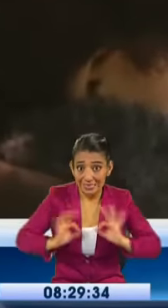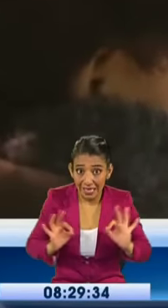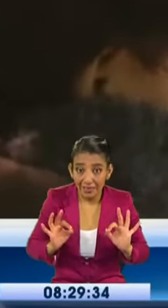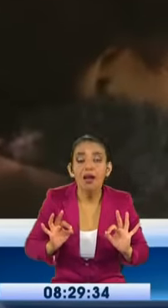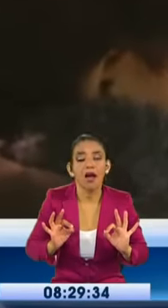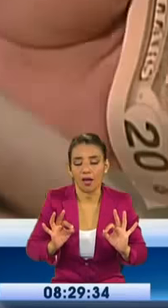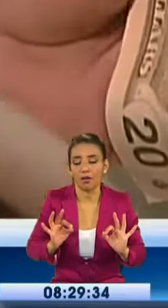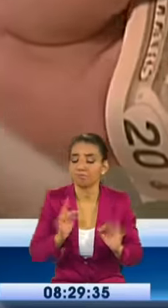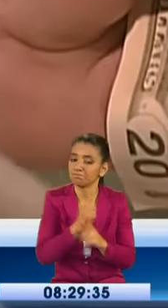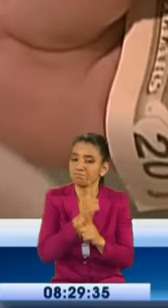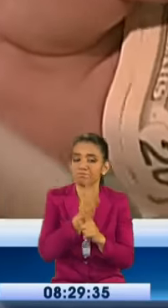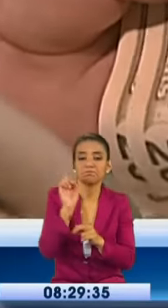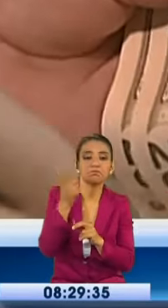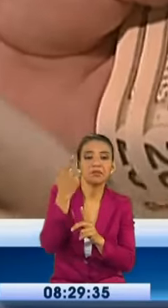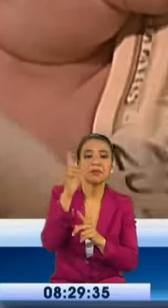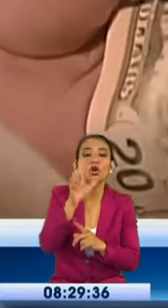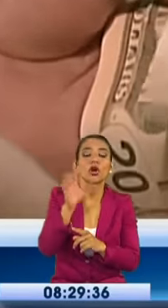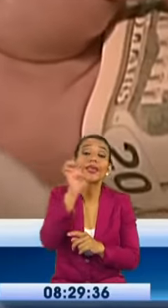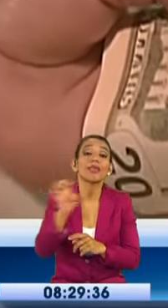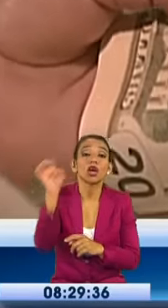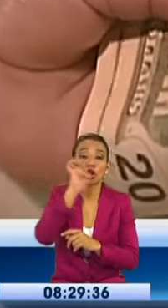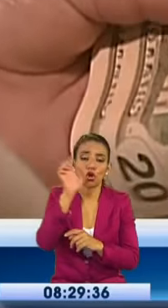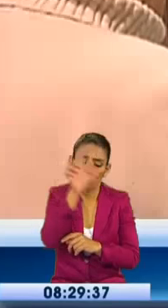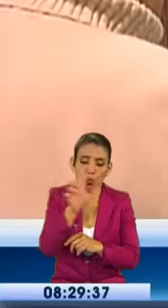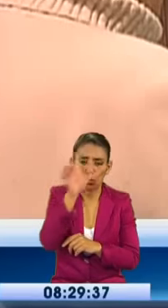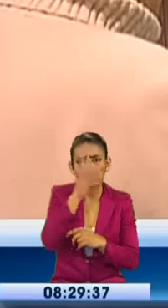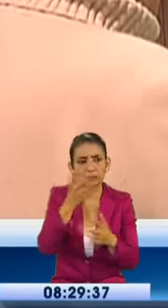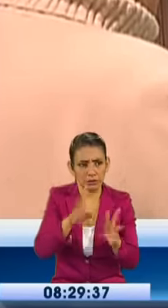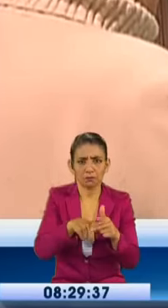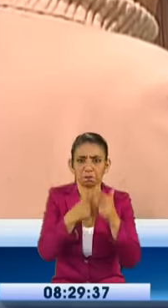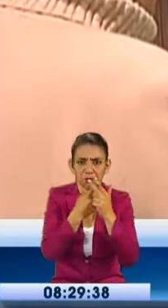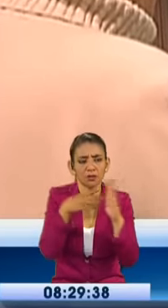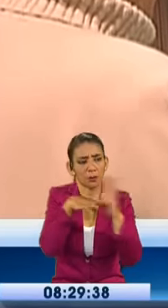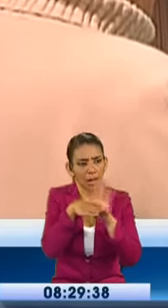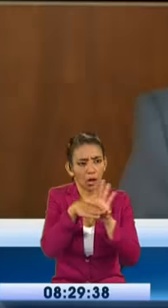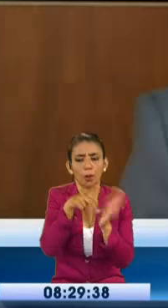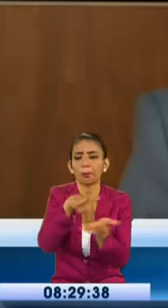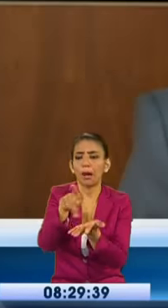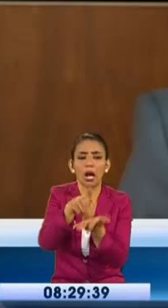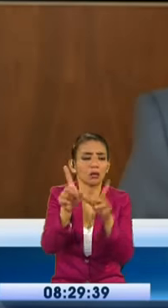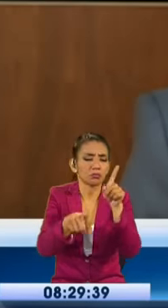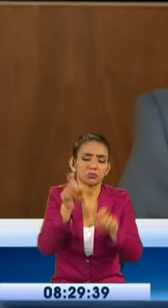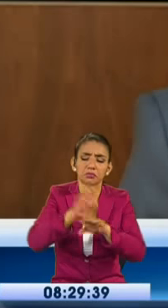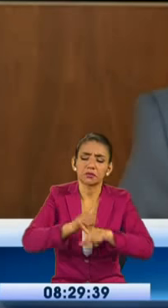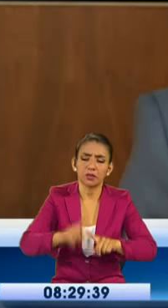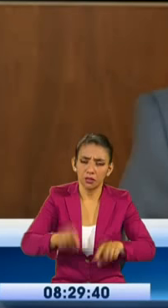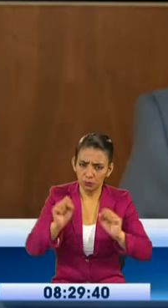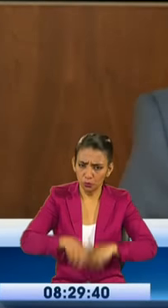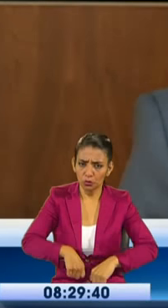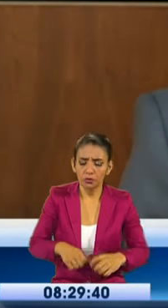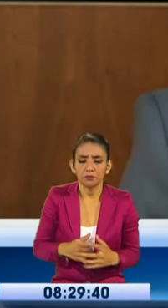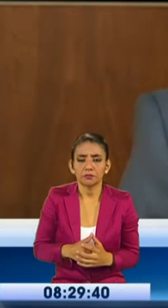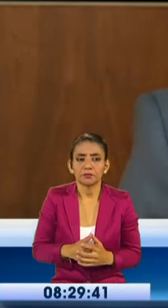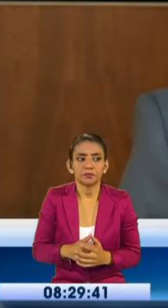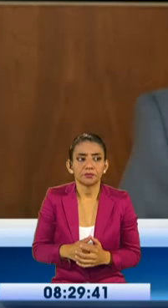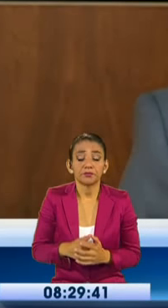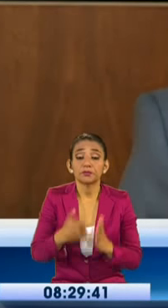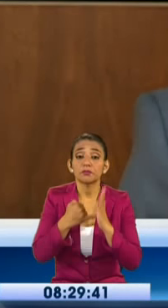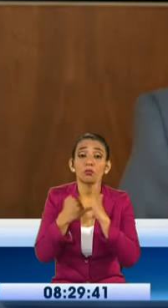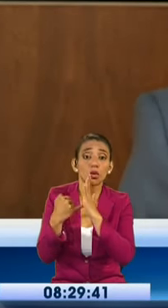lunes 1 de enero se iniciará el cobro de este valor en las entidades bancarias adjudicadas. Todos los predios de la ciudad tendrán un valor del